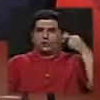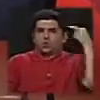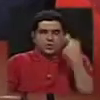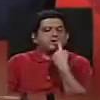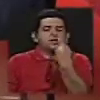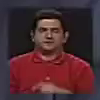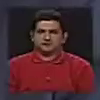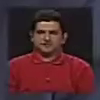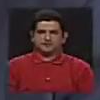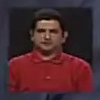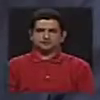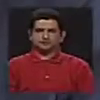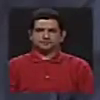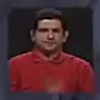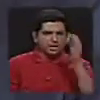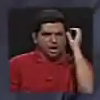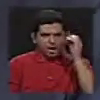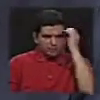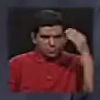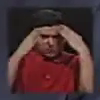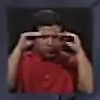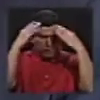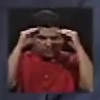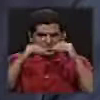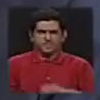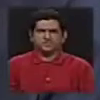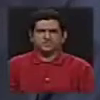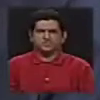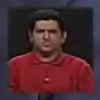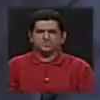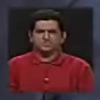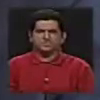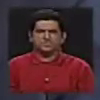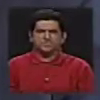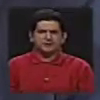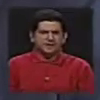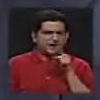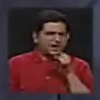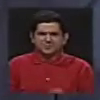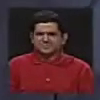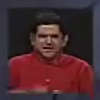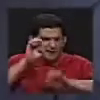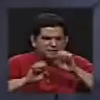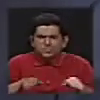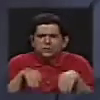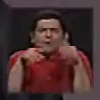Entonces, en su opinión, de acuerdo con la información que tienen, ¿cómo se hizo esa estimación del costo?